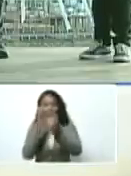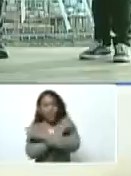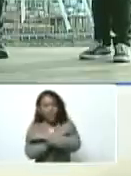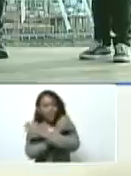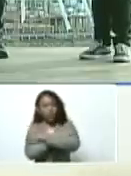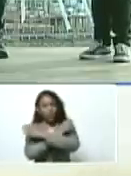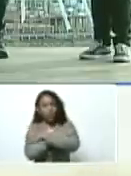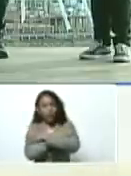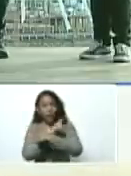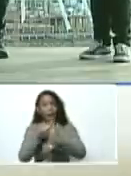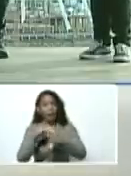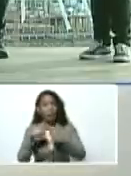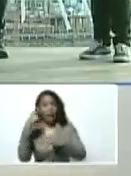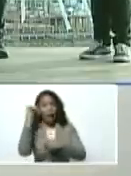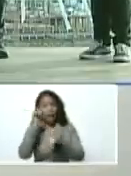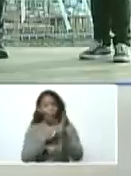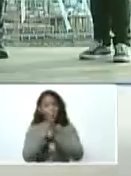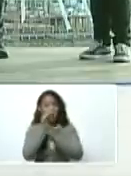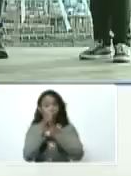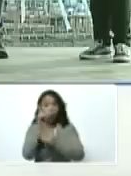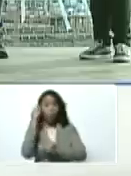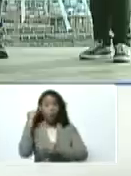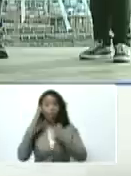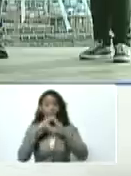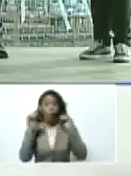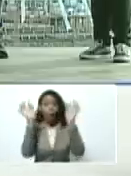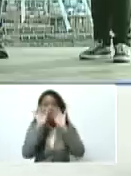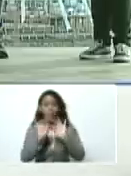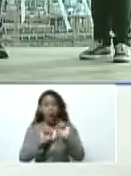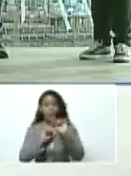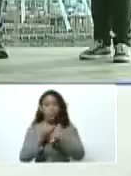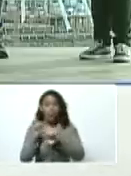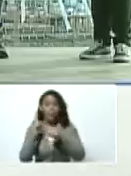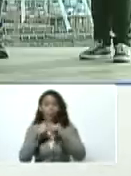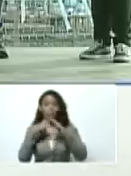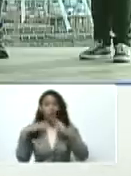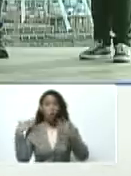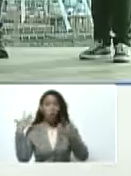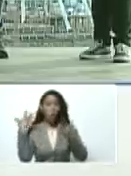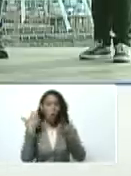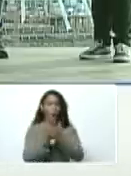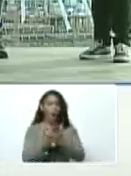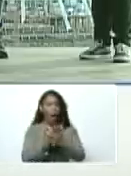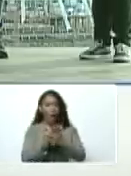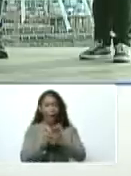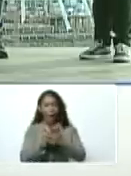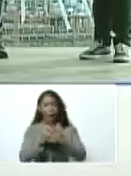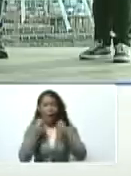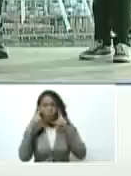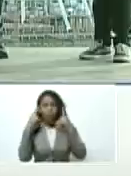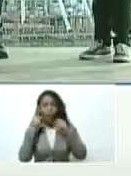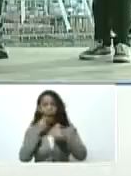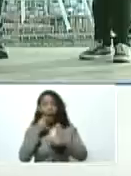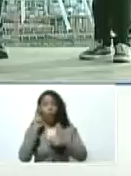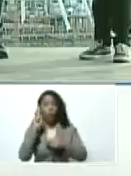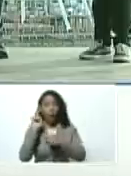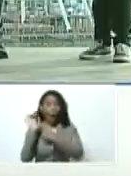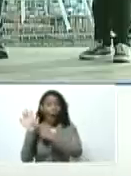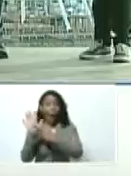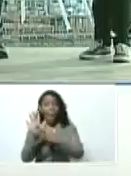Y entonces hay emprendedores y emprendedoras de todo tipo, así, por toda La Guaira. Es una belleza, es un ejemplo La